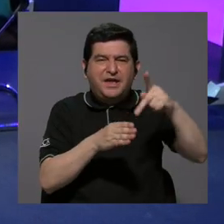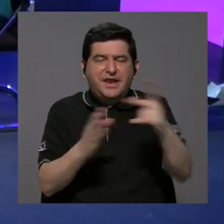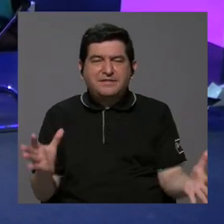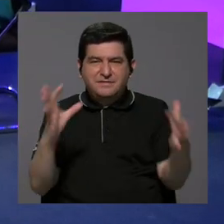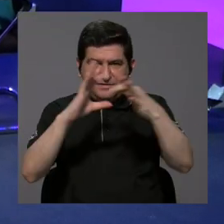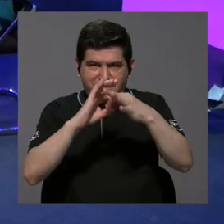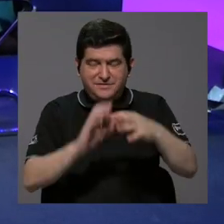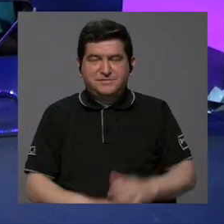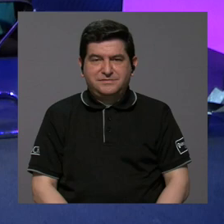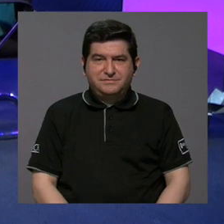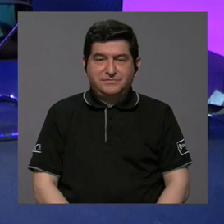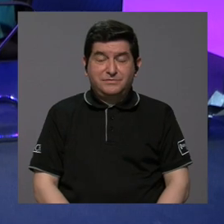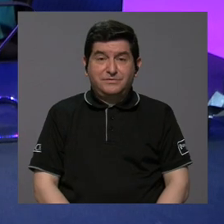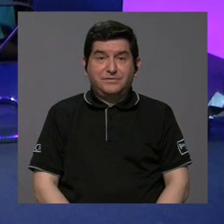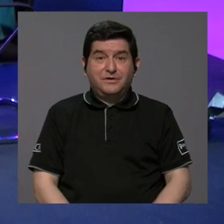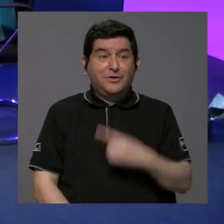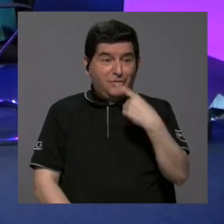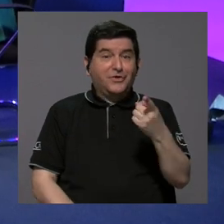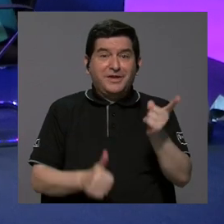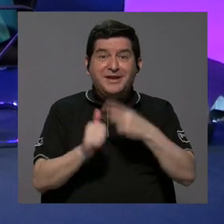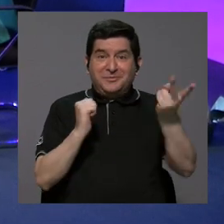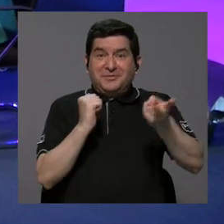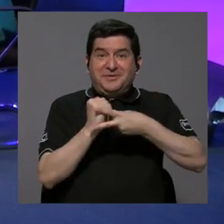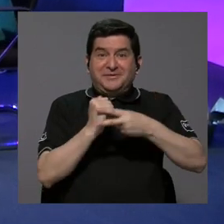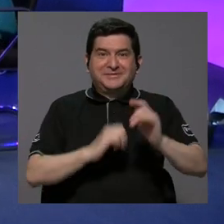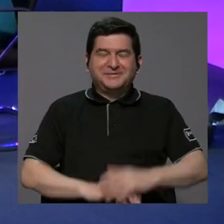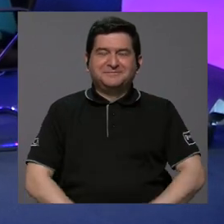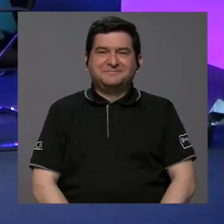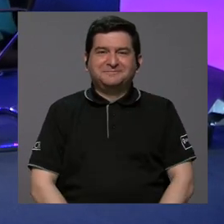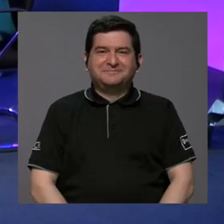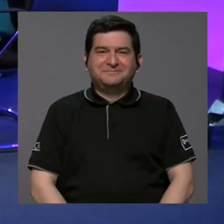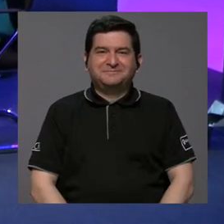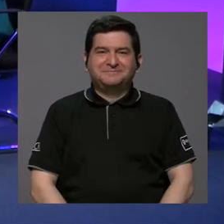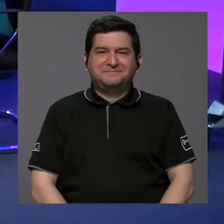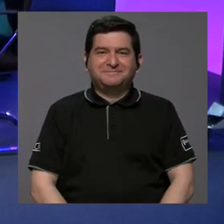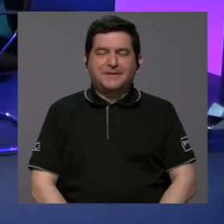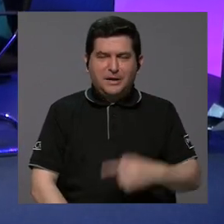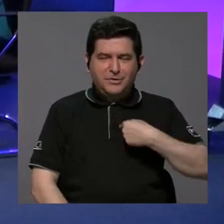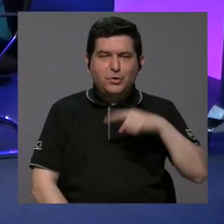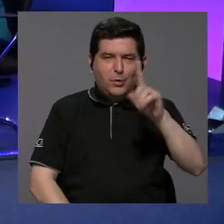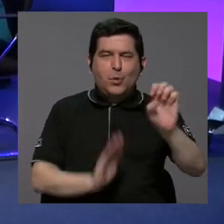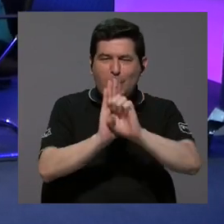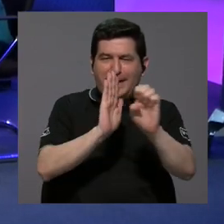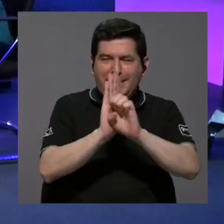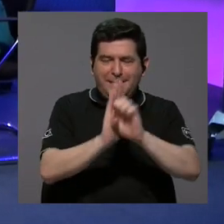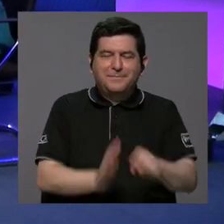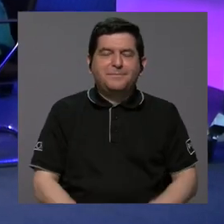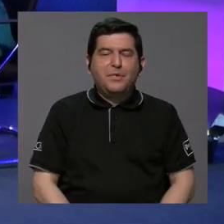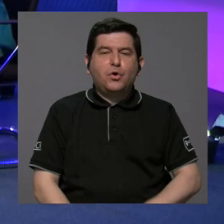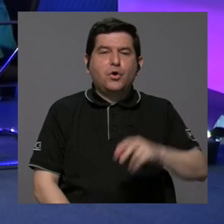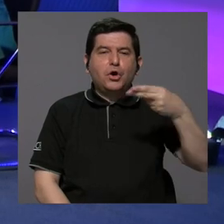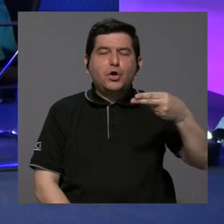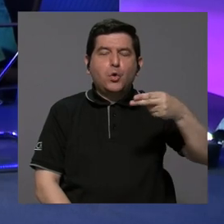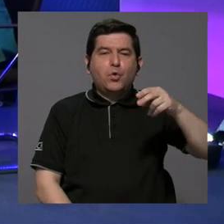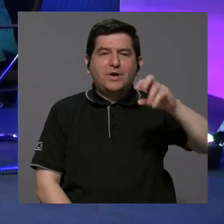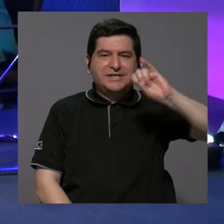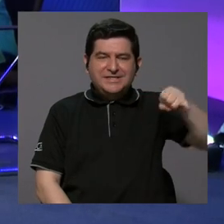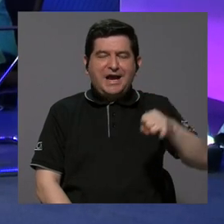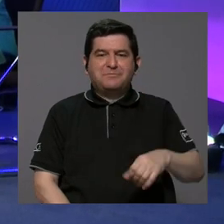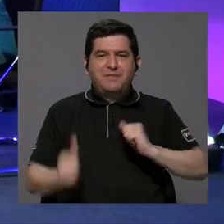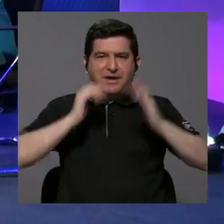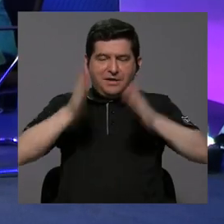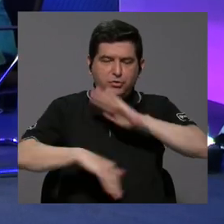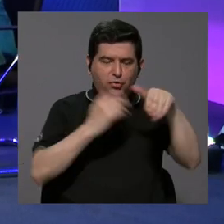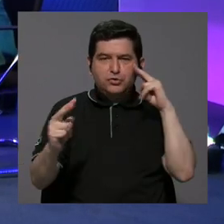interdisciplinariedad por creer que pude decir esa palabra la primera voy a poner un ejemplo hugh jackman un actor que